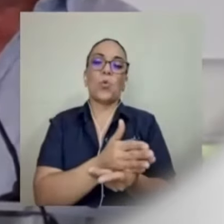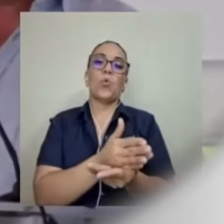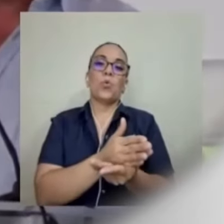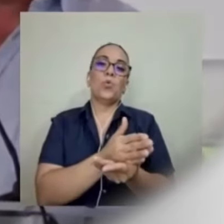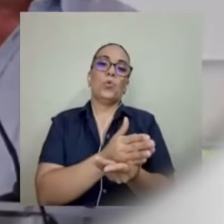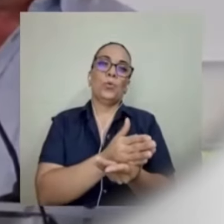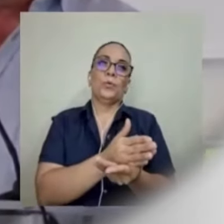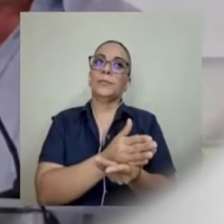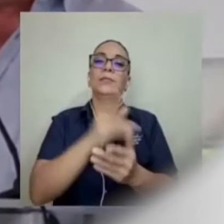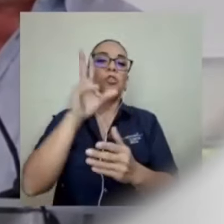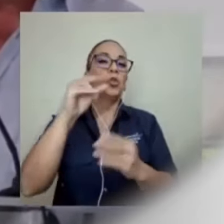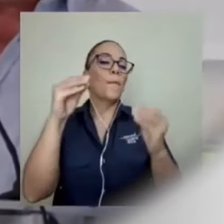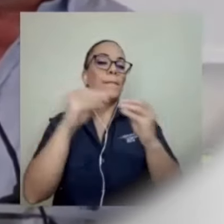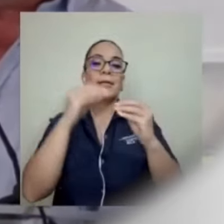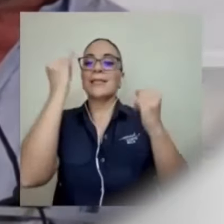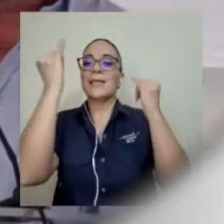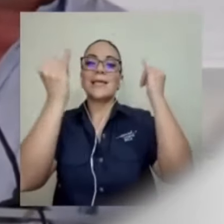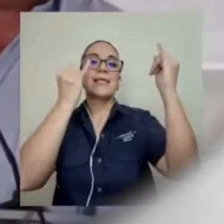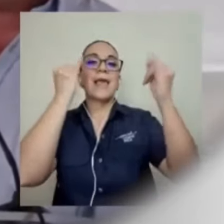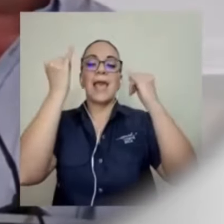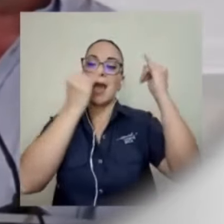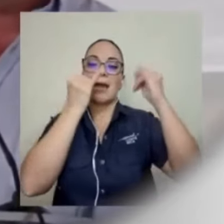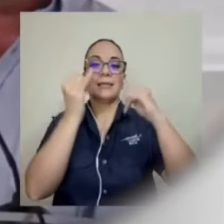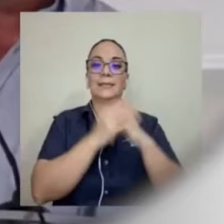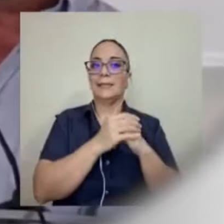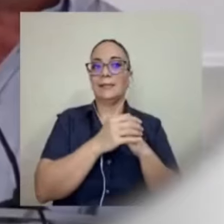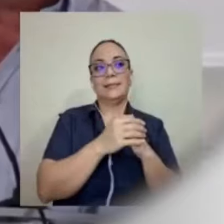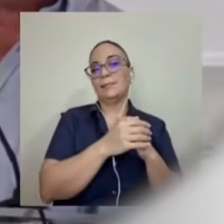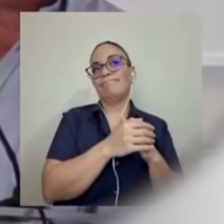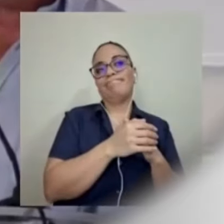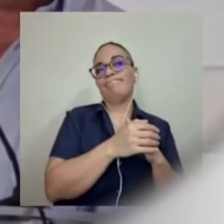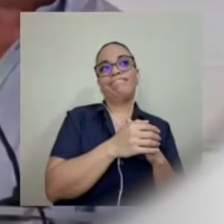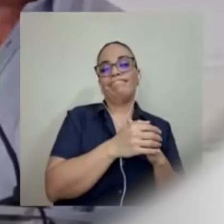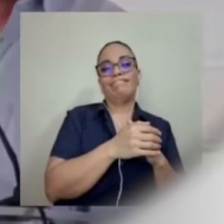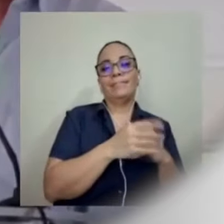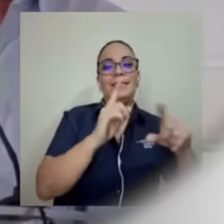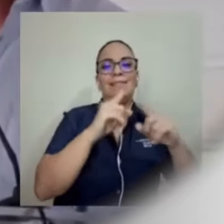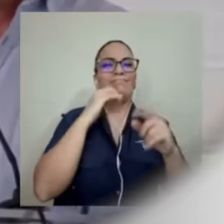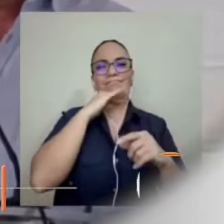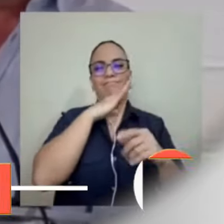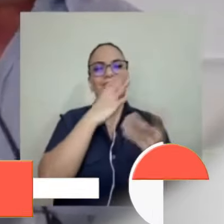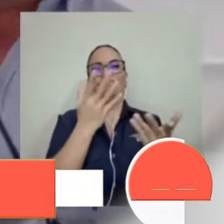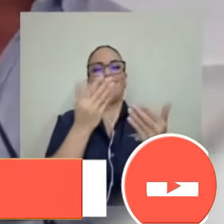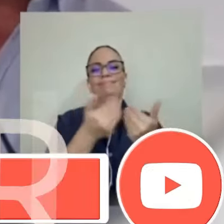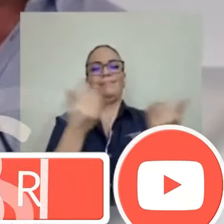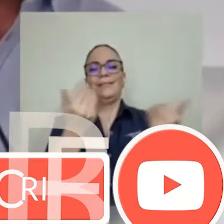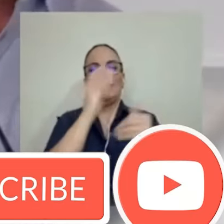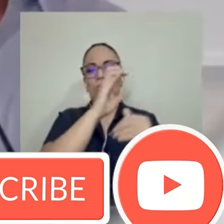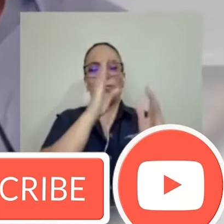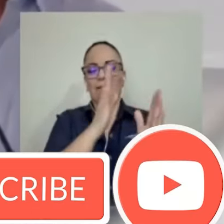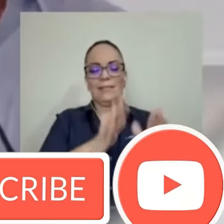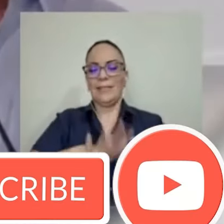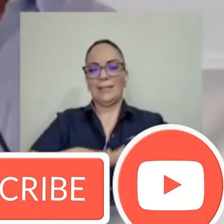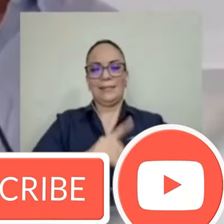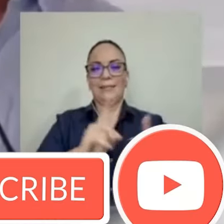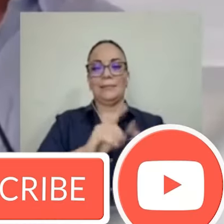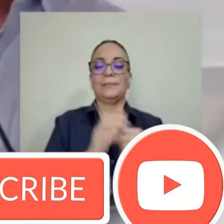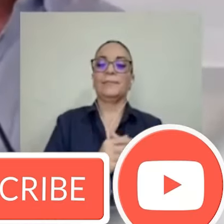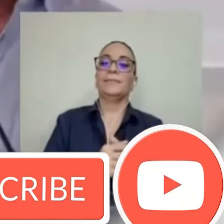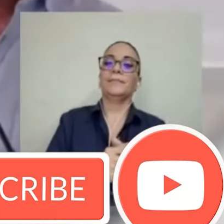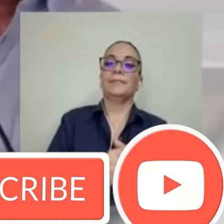ideas de que comparte el fa que son totalmente ajenas a los costarricenses y se le planta el